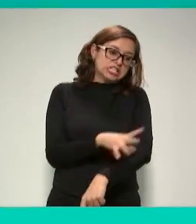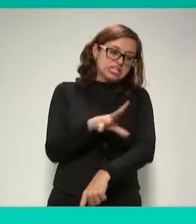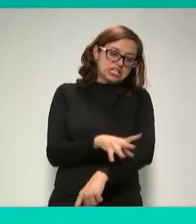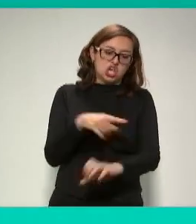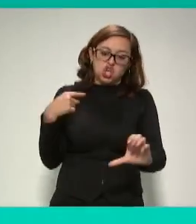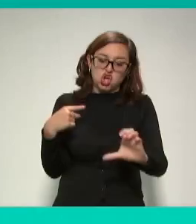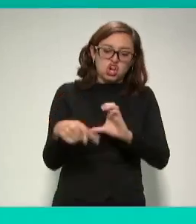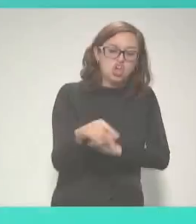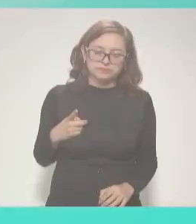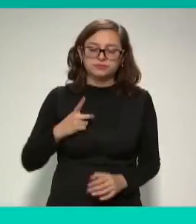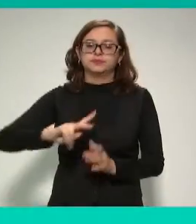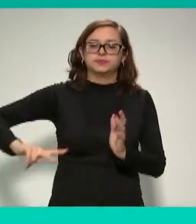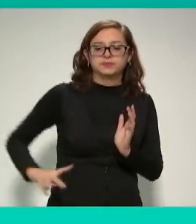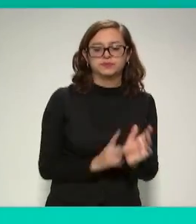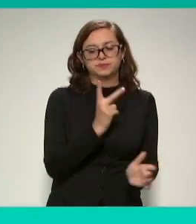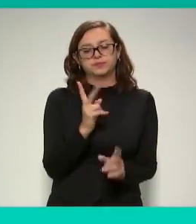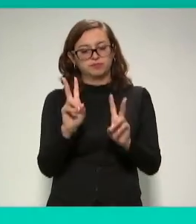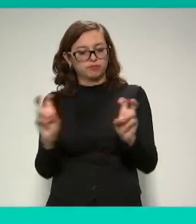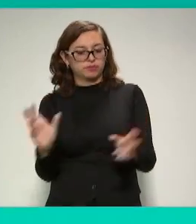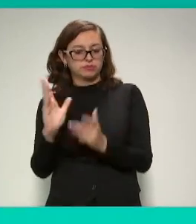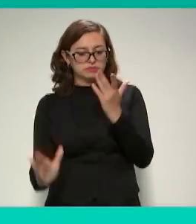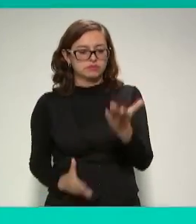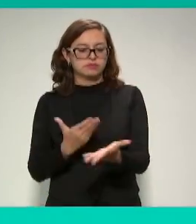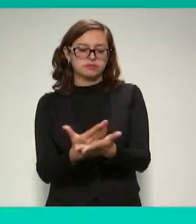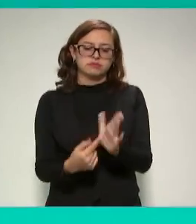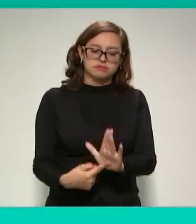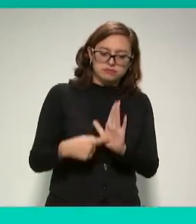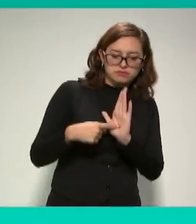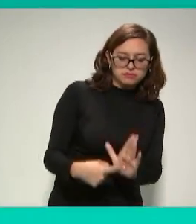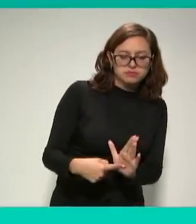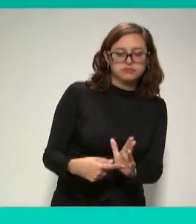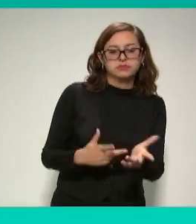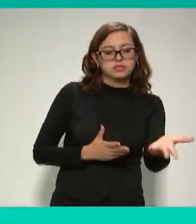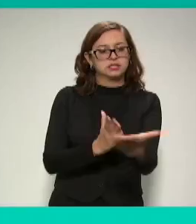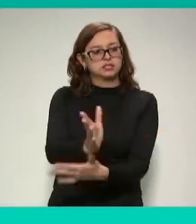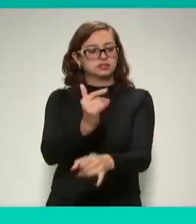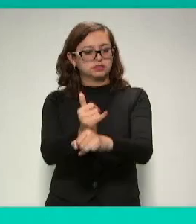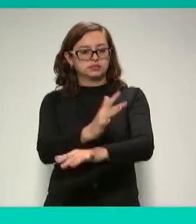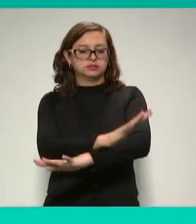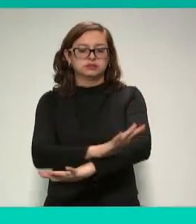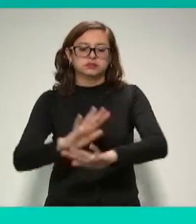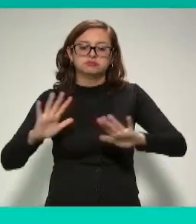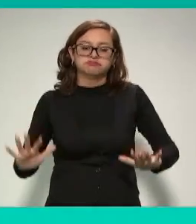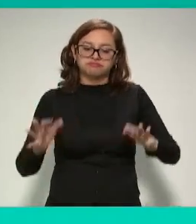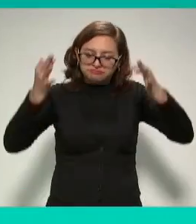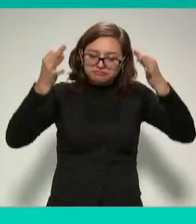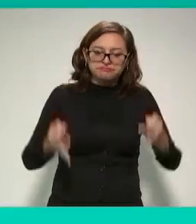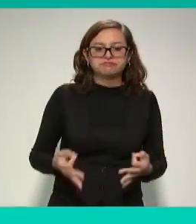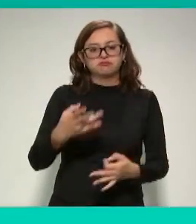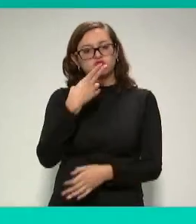las autorizaciones respectivas. Este asunto comprueba cómo el derecho de acceso a la información es útil,